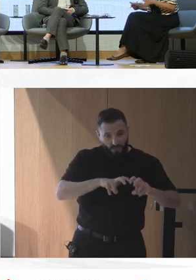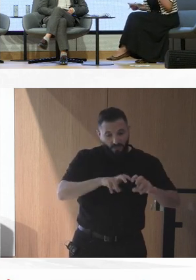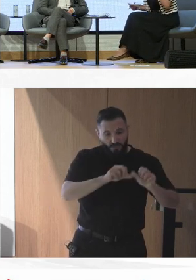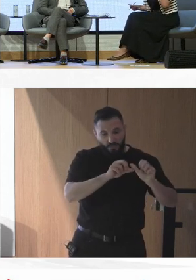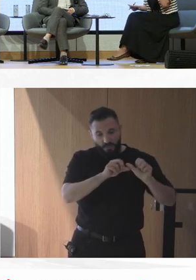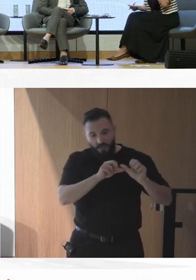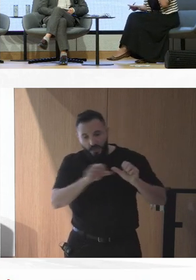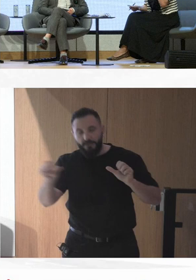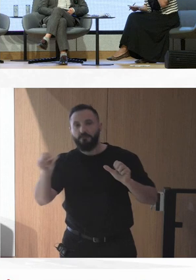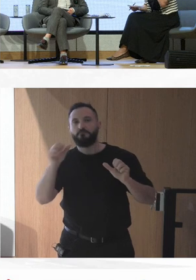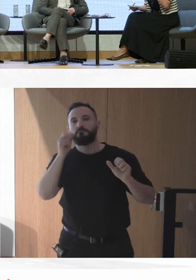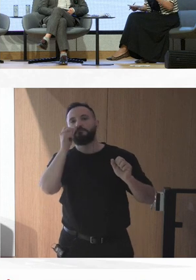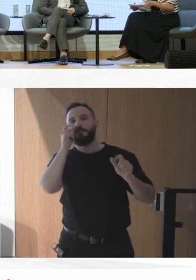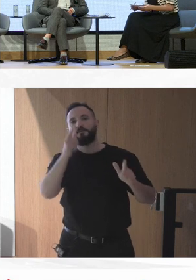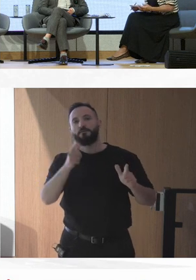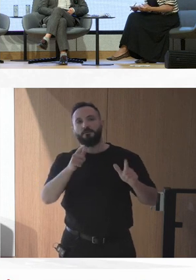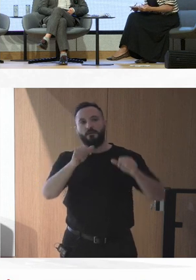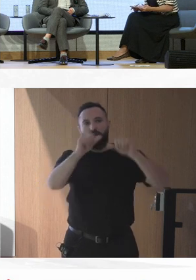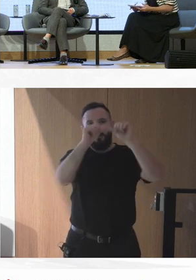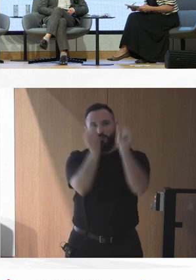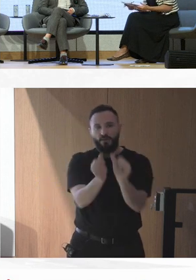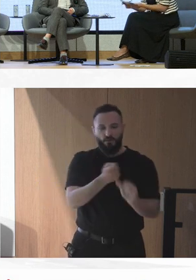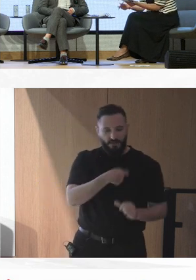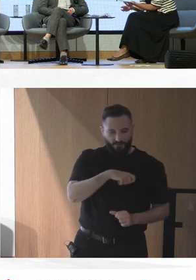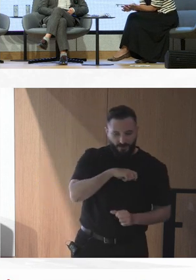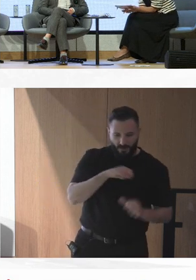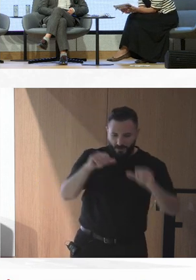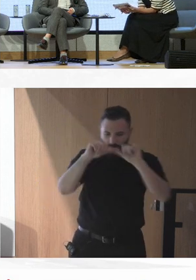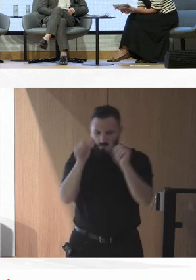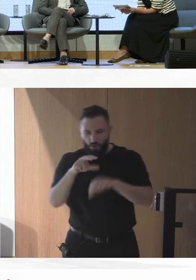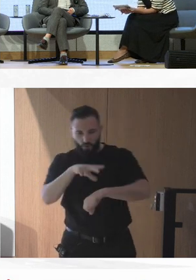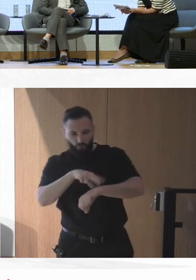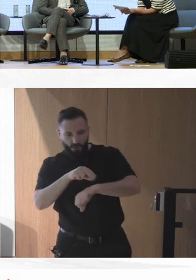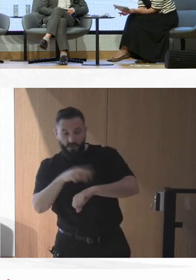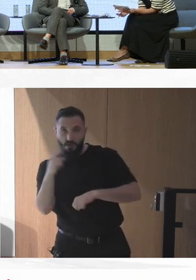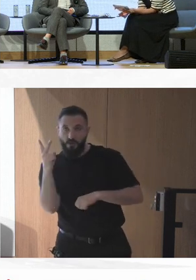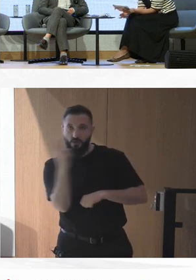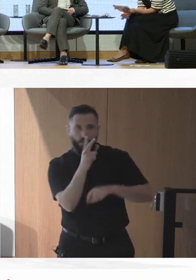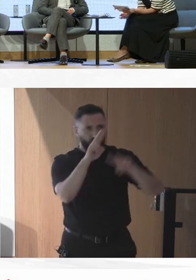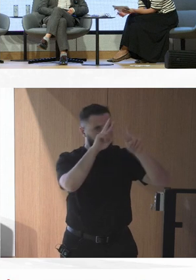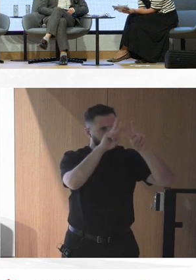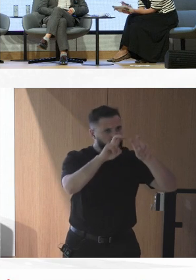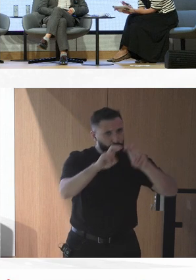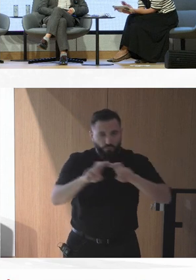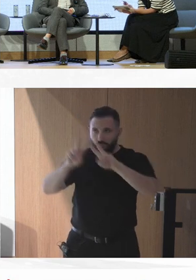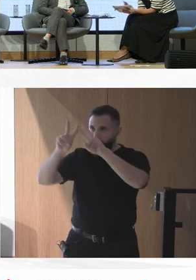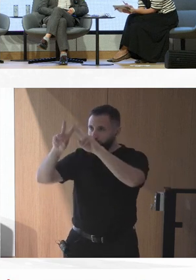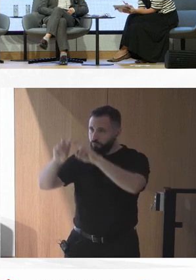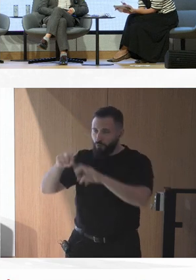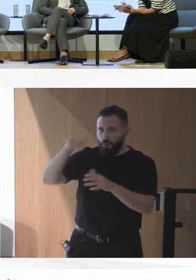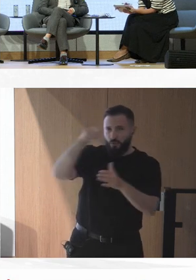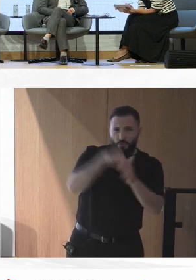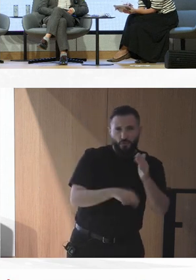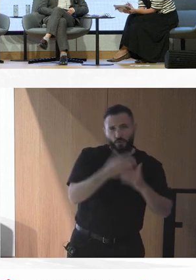los buenos modelos de España y de Suecia los hemos conocido más en profundidad. Dado que estamos en España,